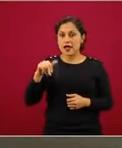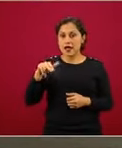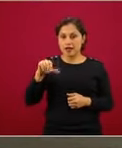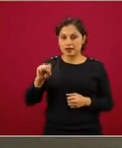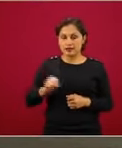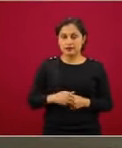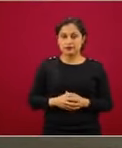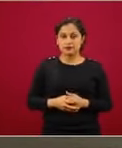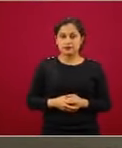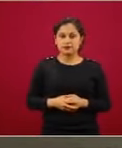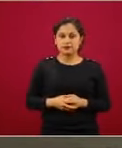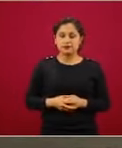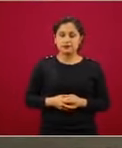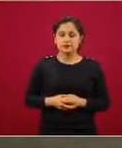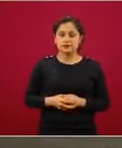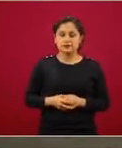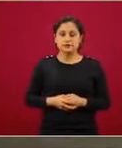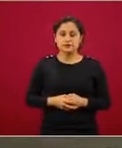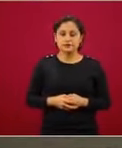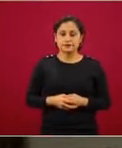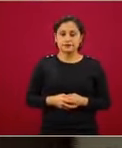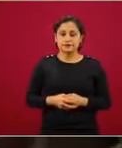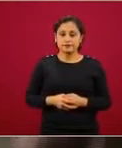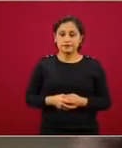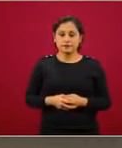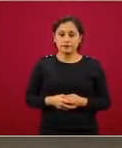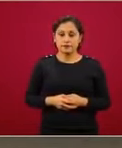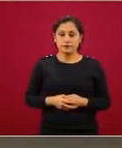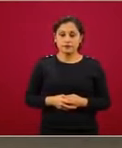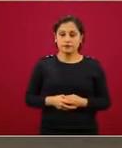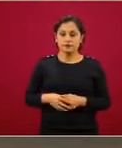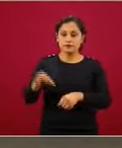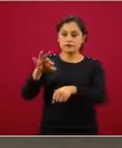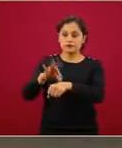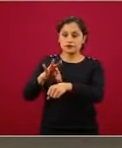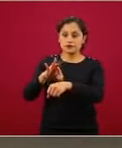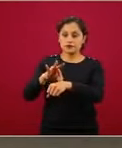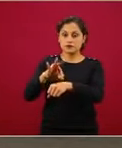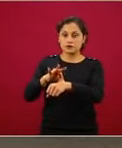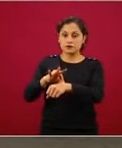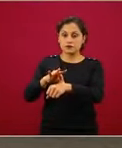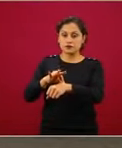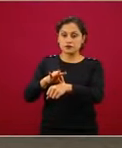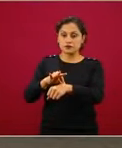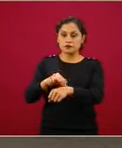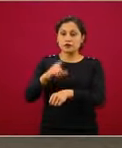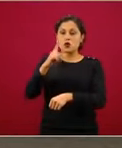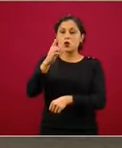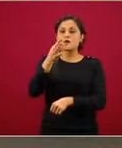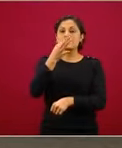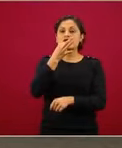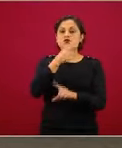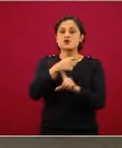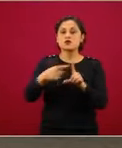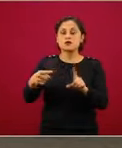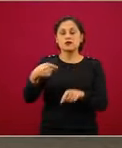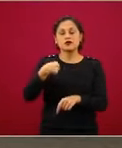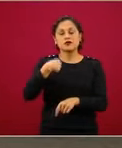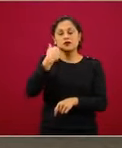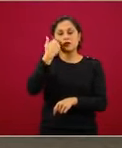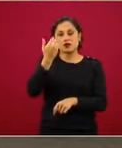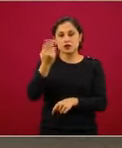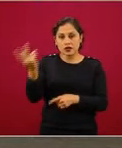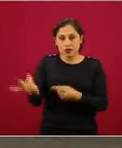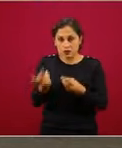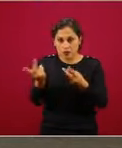favor. Gracias. Doctor, me queda un minuto y medio, entonces yo le quiero hacer las